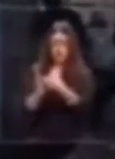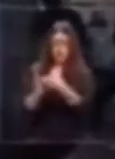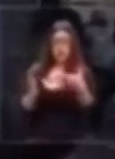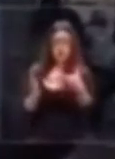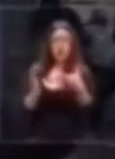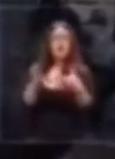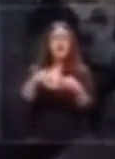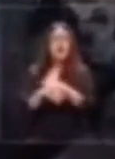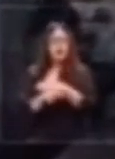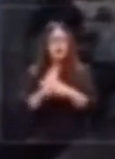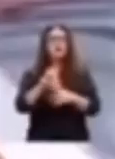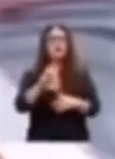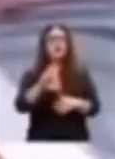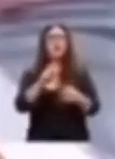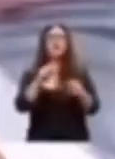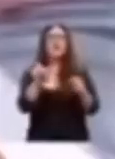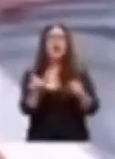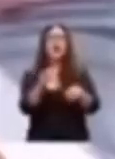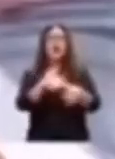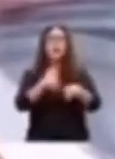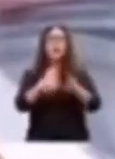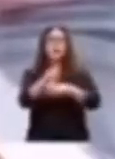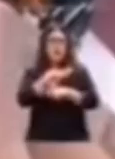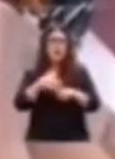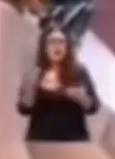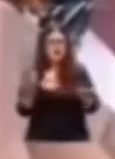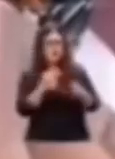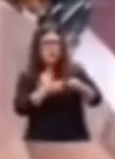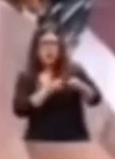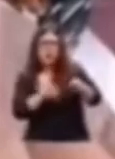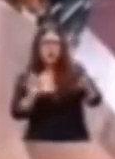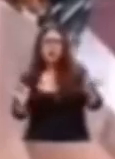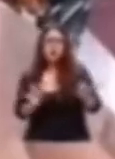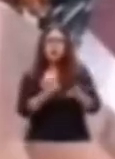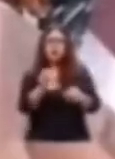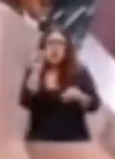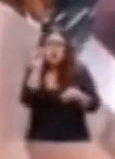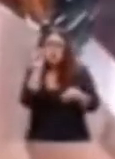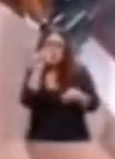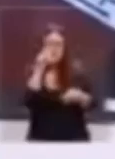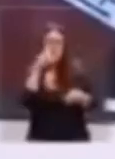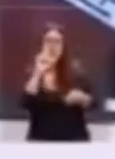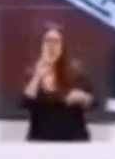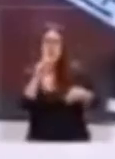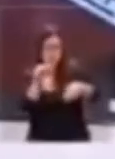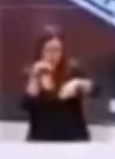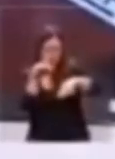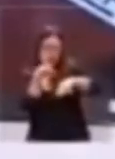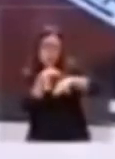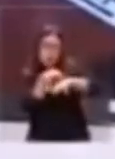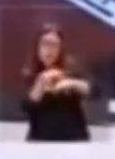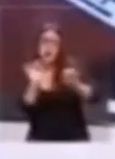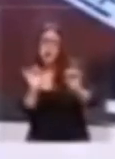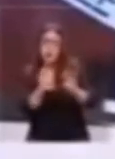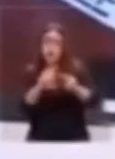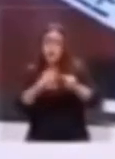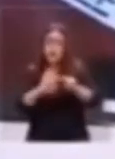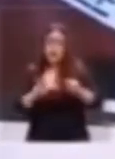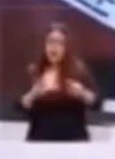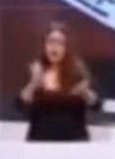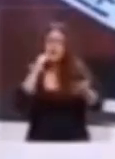acceder a su pase de movilidad se preguntara cómo lo hizo simplemente con un microchip lo único que hace esto es